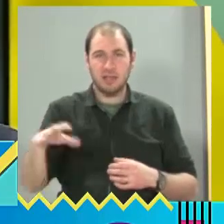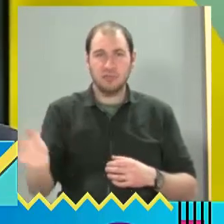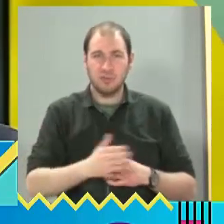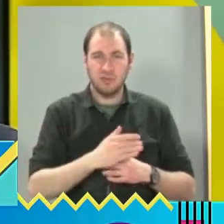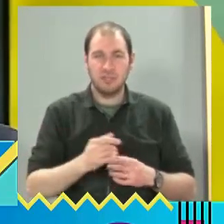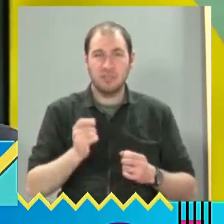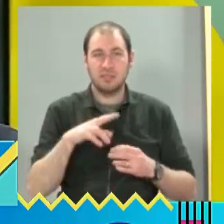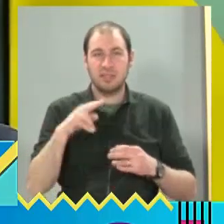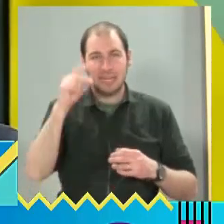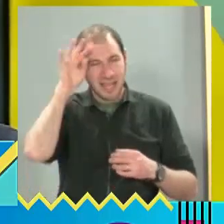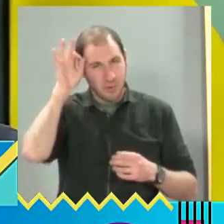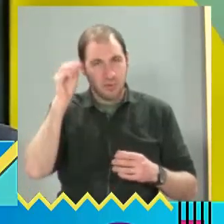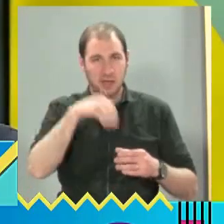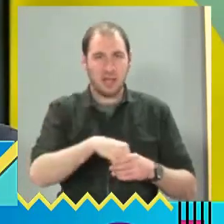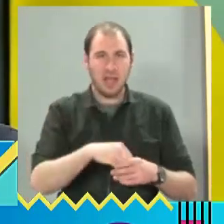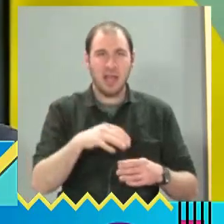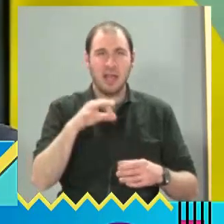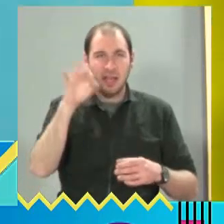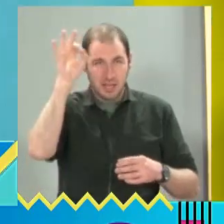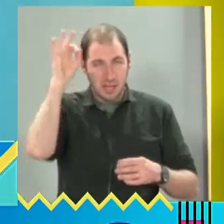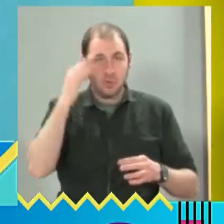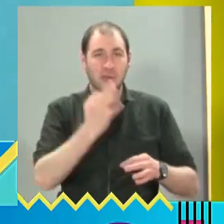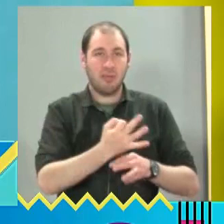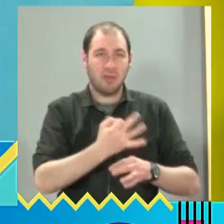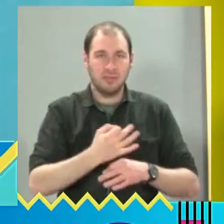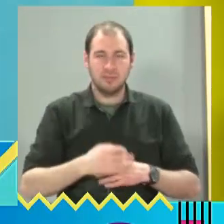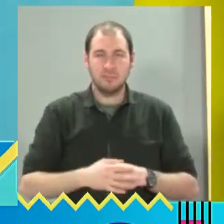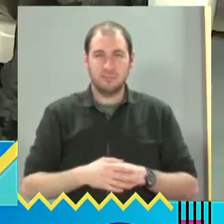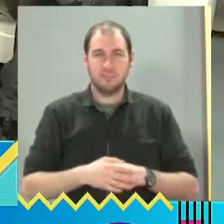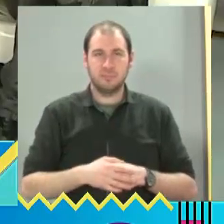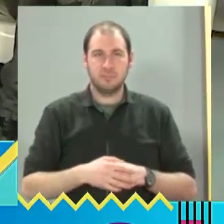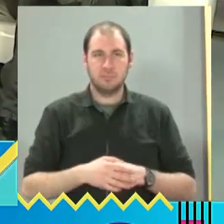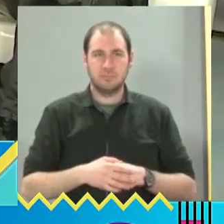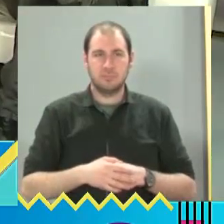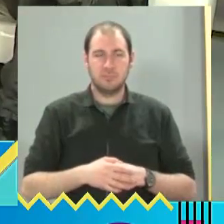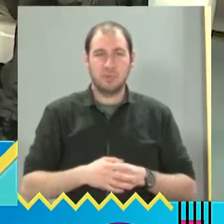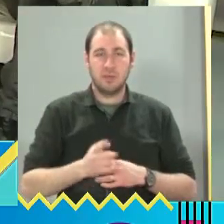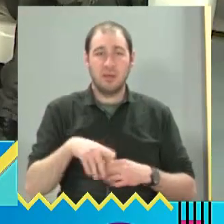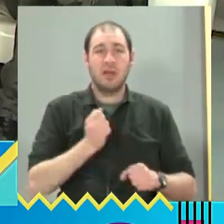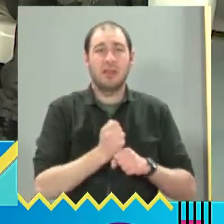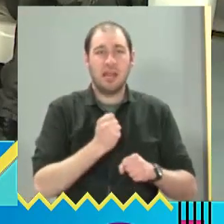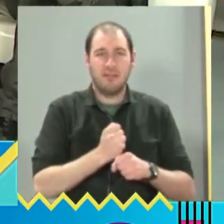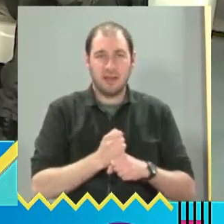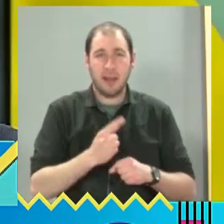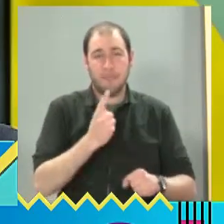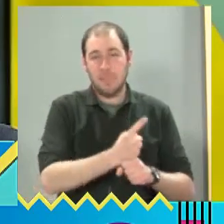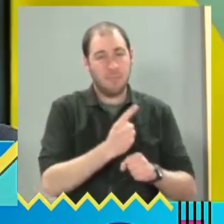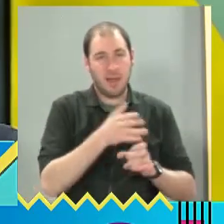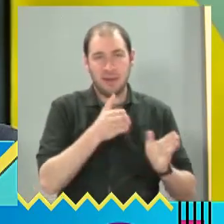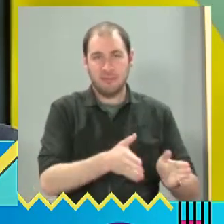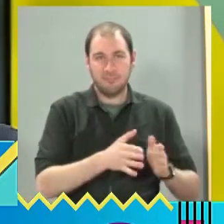el prefijo neuro. Hay un área que se llama neuroeducación. Hay que trabajar desde primaria,